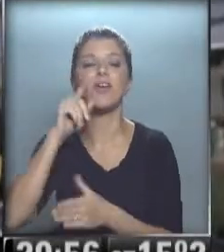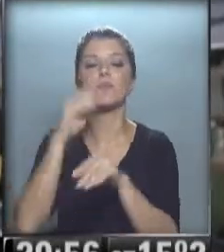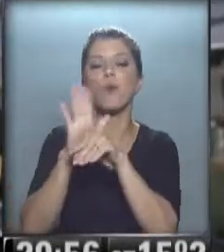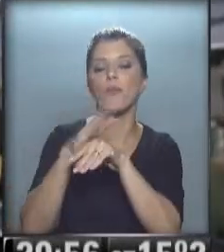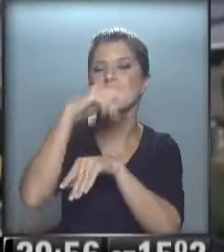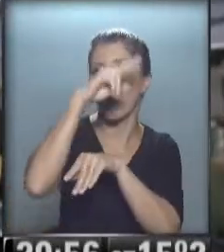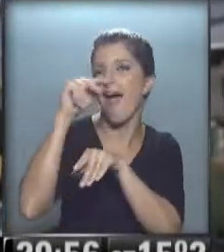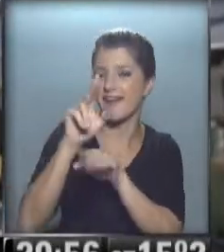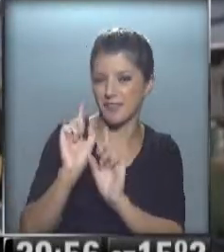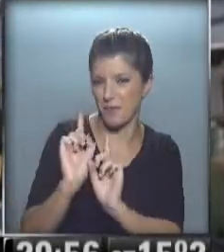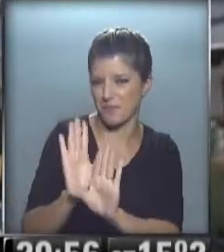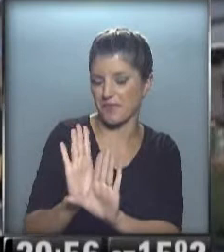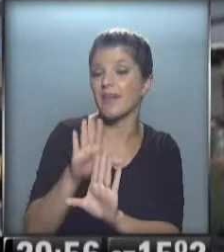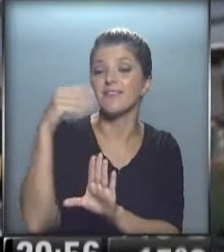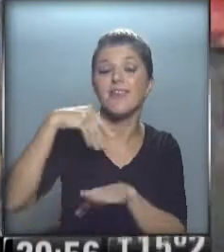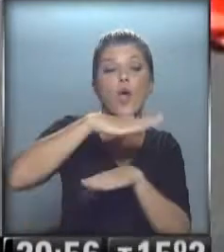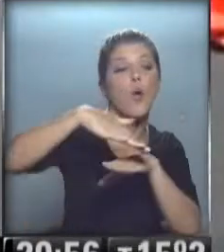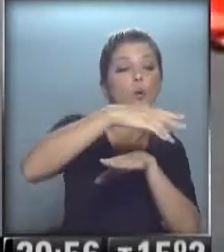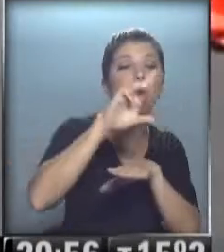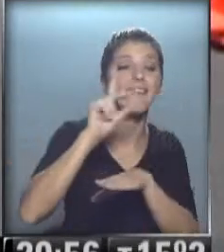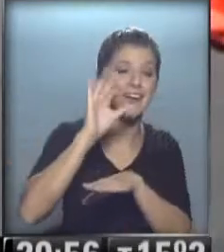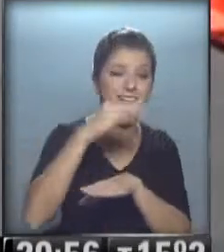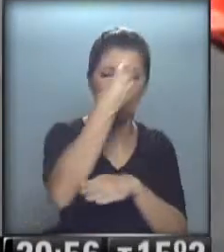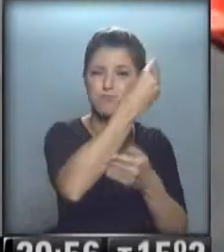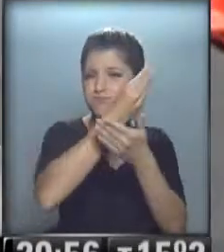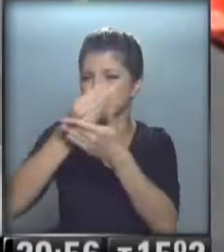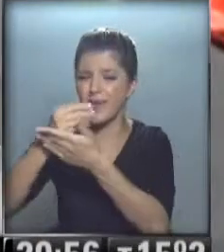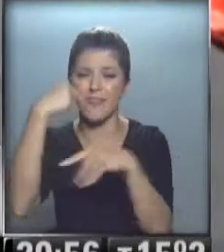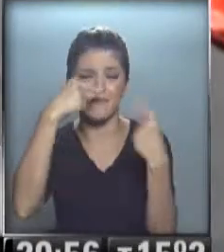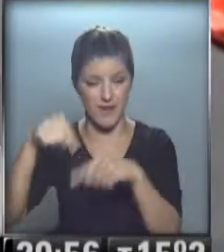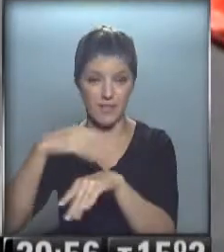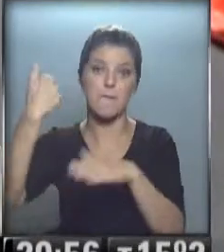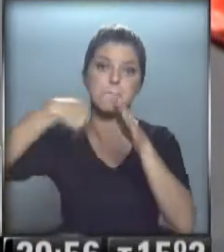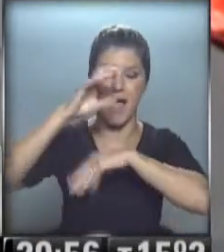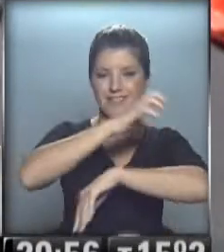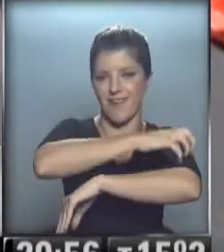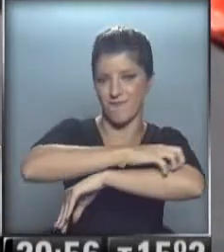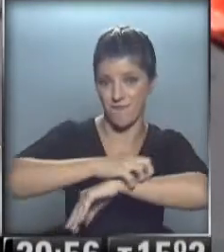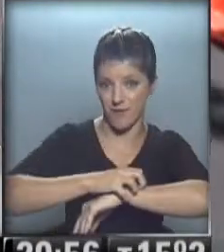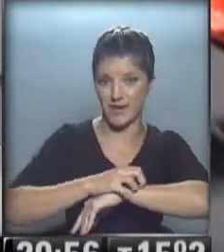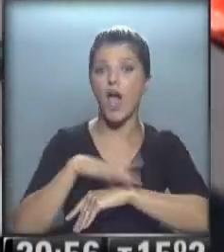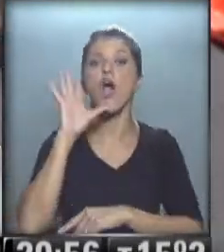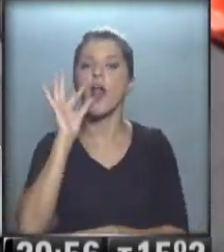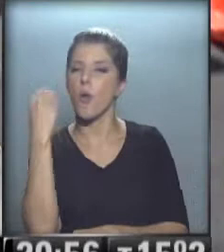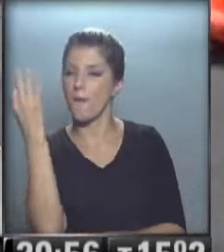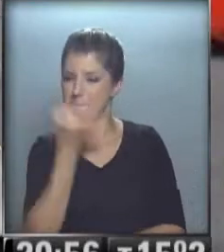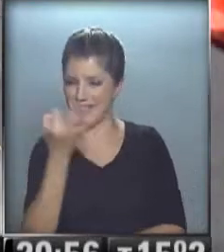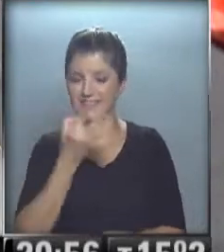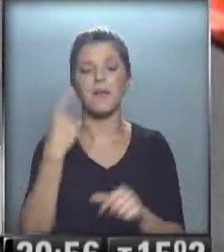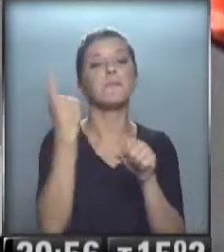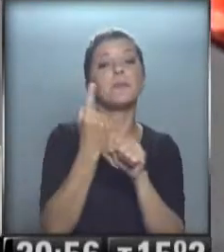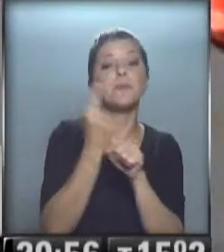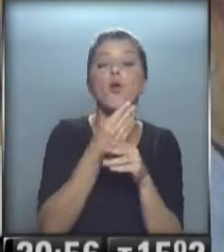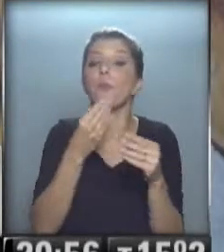Janeiro se llenan de graffitis, especialmente en las favelas, por un atractivo muy especial. Primero,